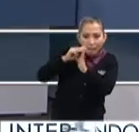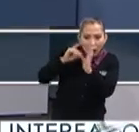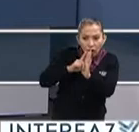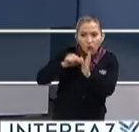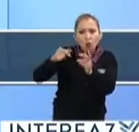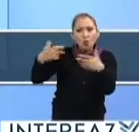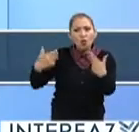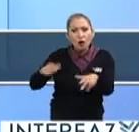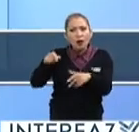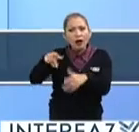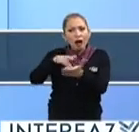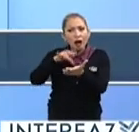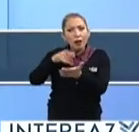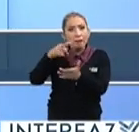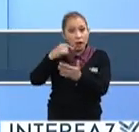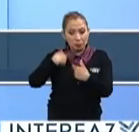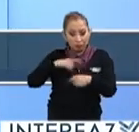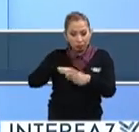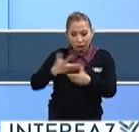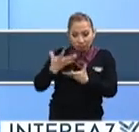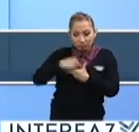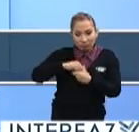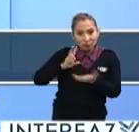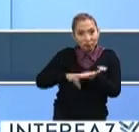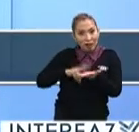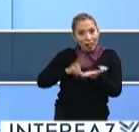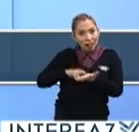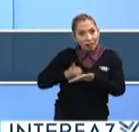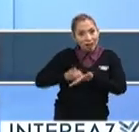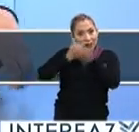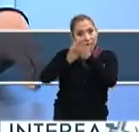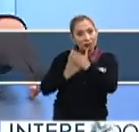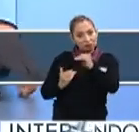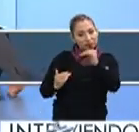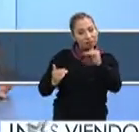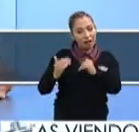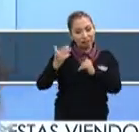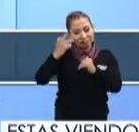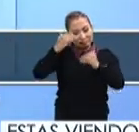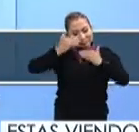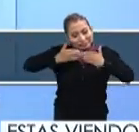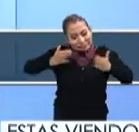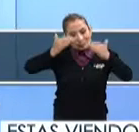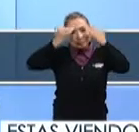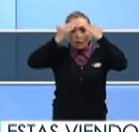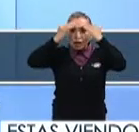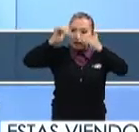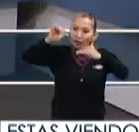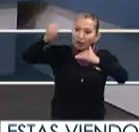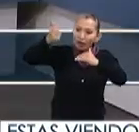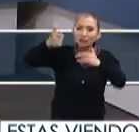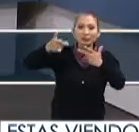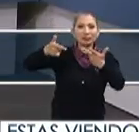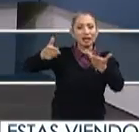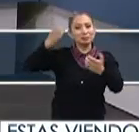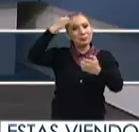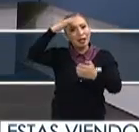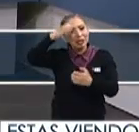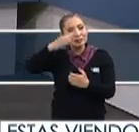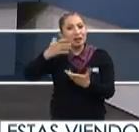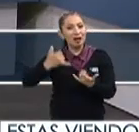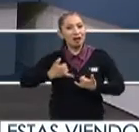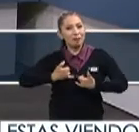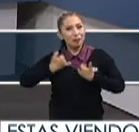metodologías, pero también creo que en lo personal, ¿no? Te ayuda a crecer en lo personal, a conocer otro tipo de